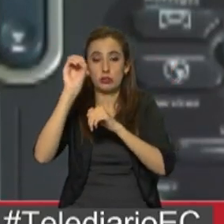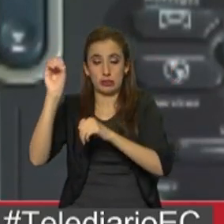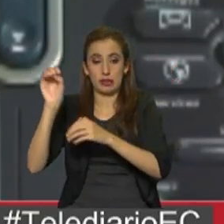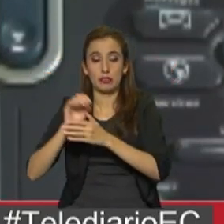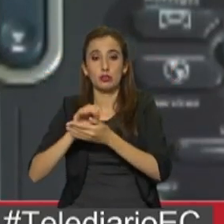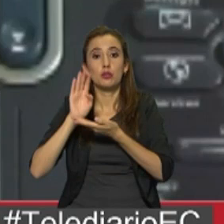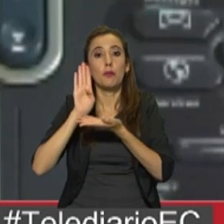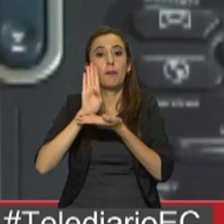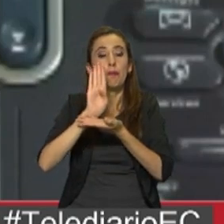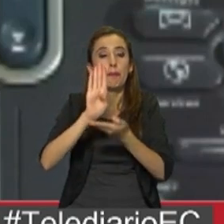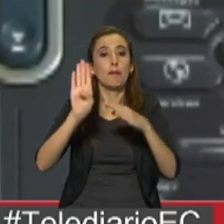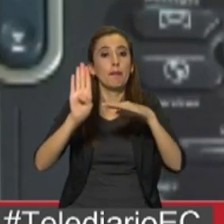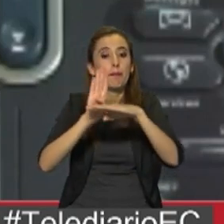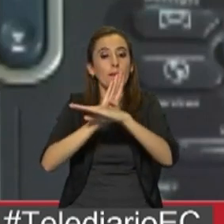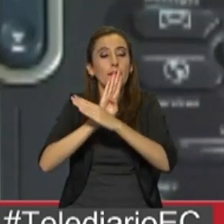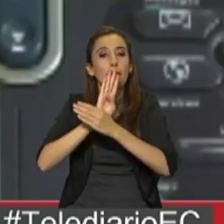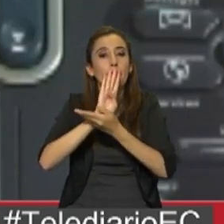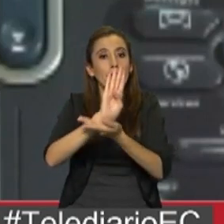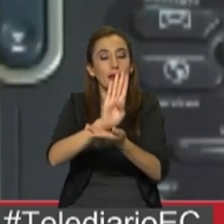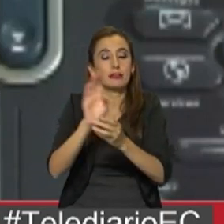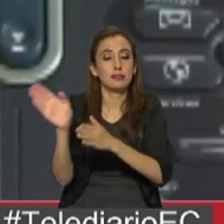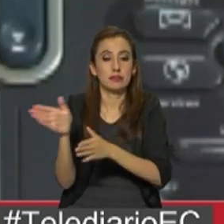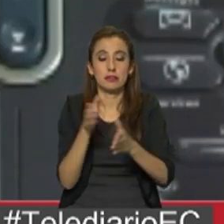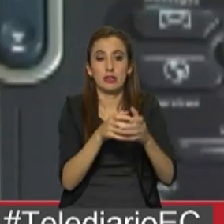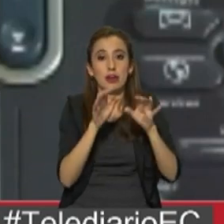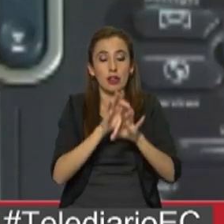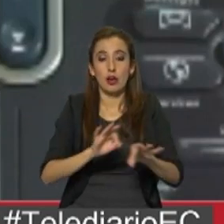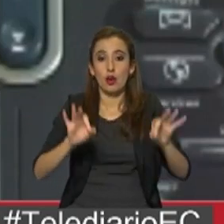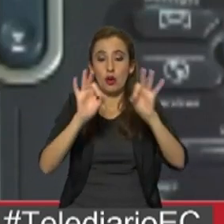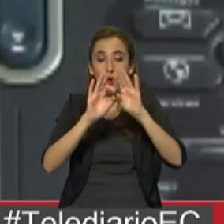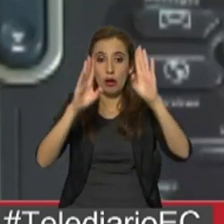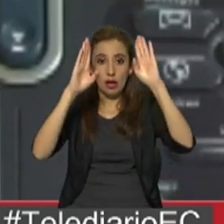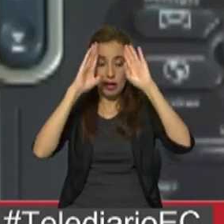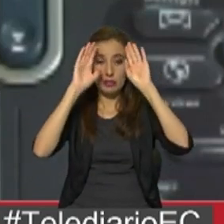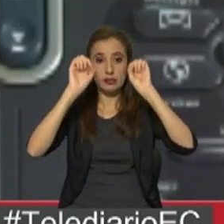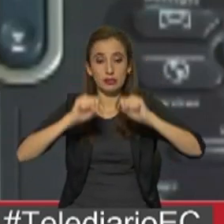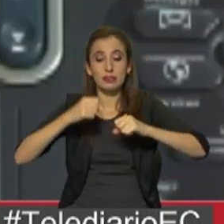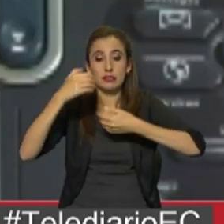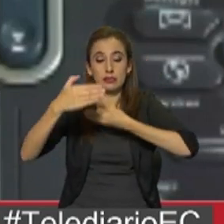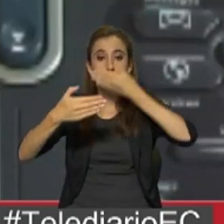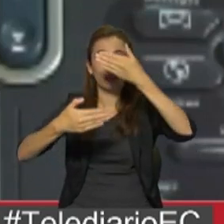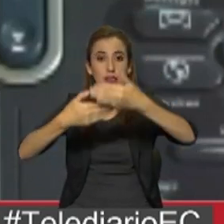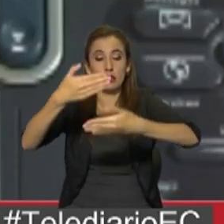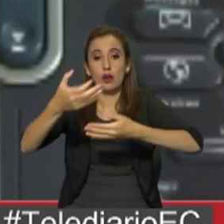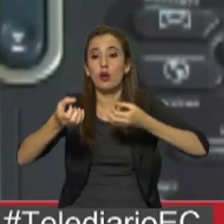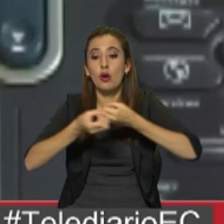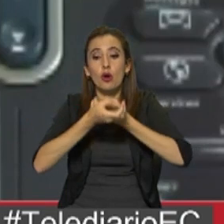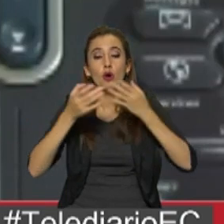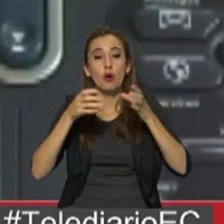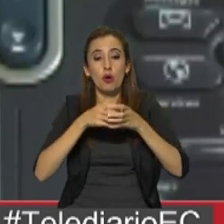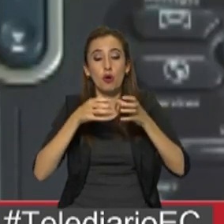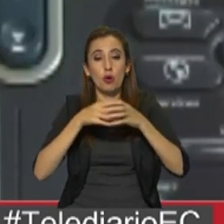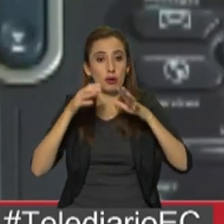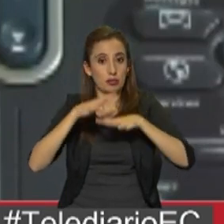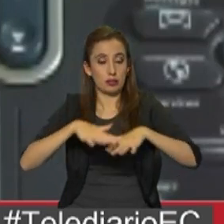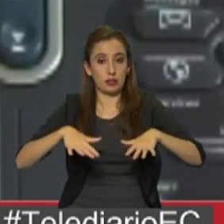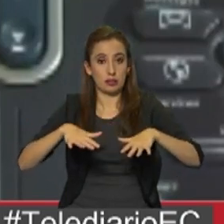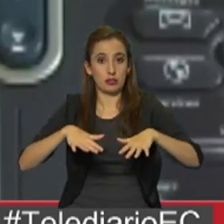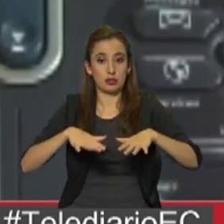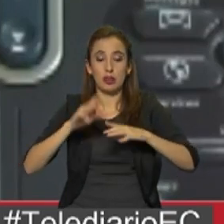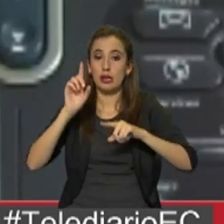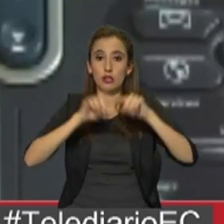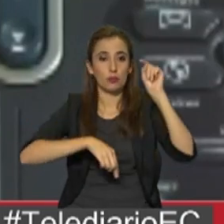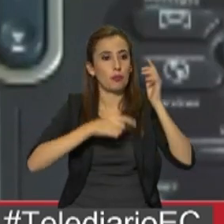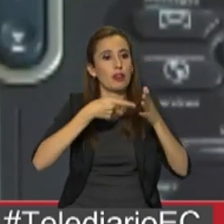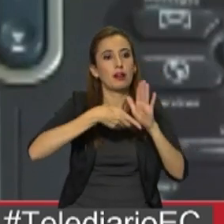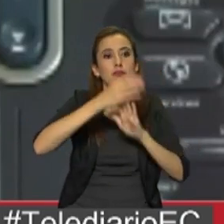adicionales a través de esa línea para poder atender al afiliado y quieres que no se esté desplazando directamente a las distintas